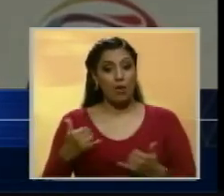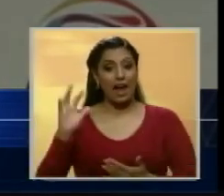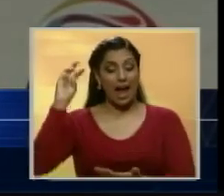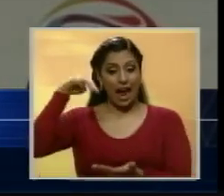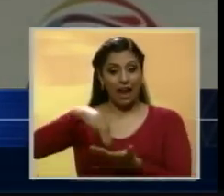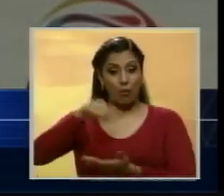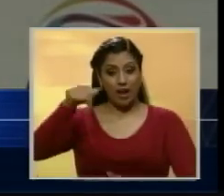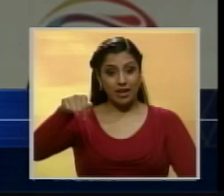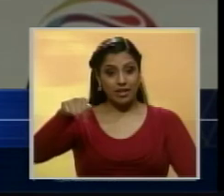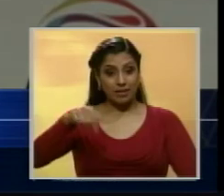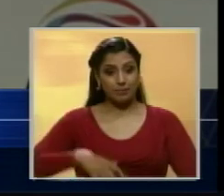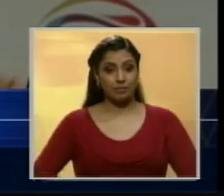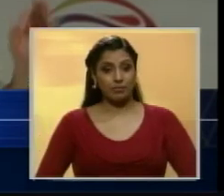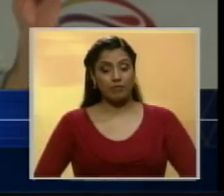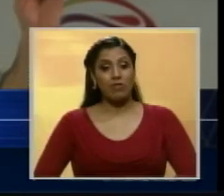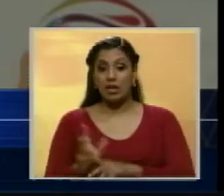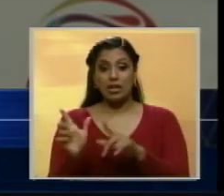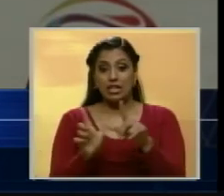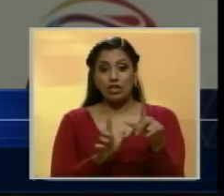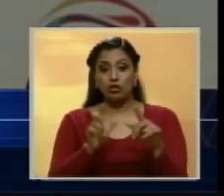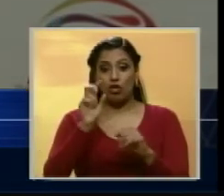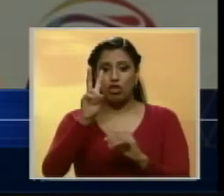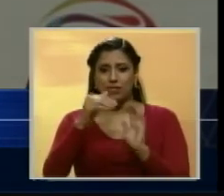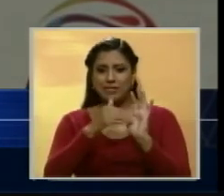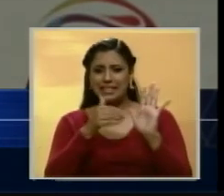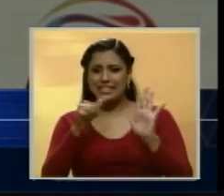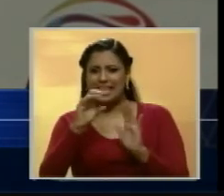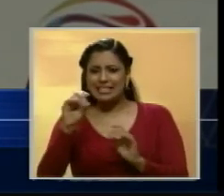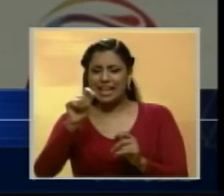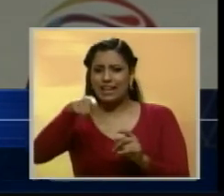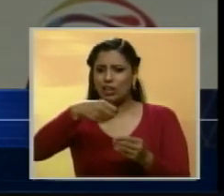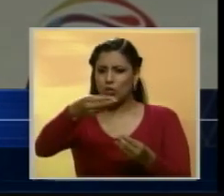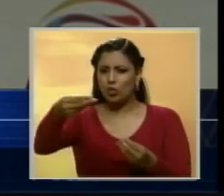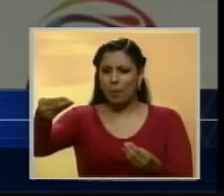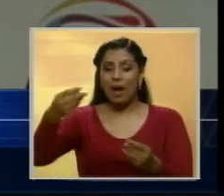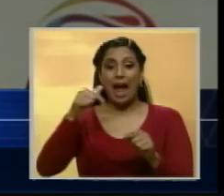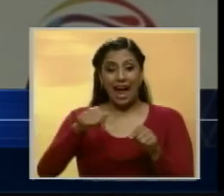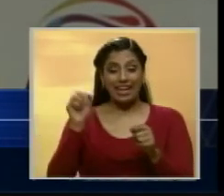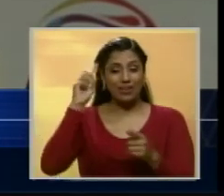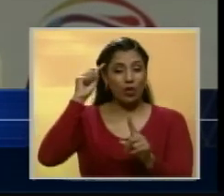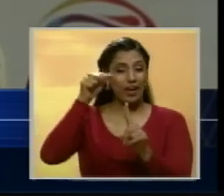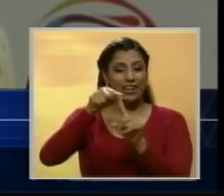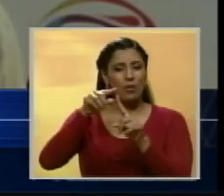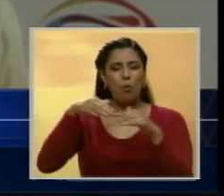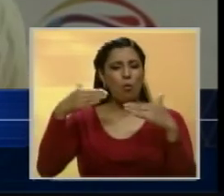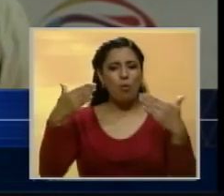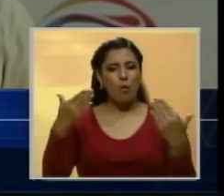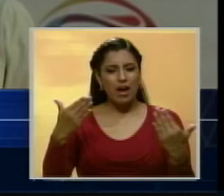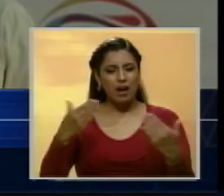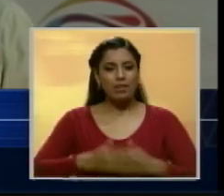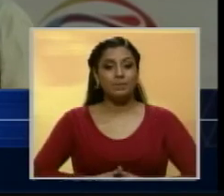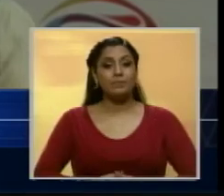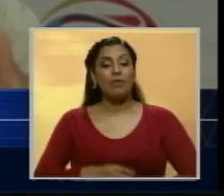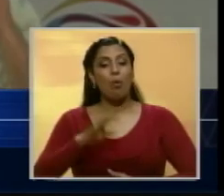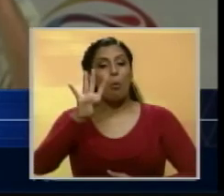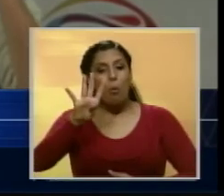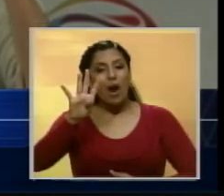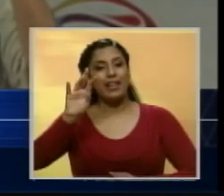Aragua, ya vamos en 2.600, pero la meta aquí en Aragua es llegar a las